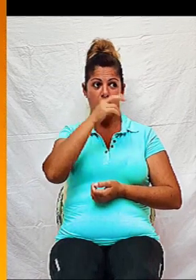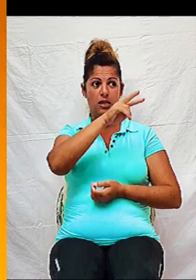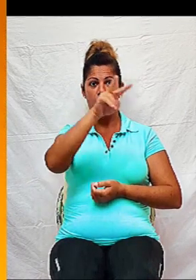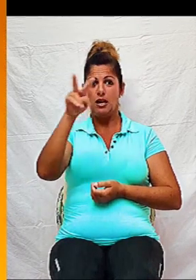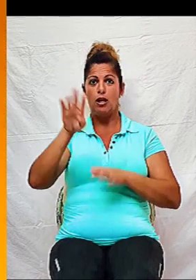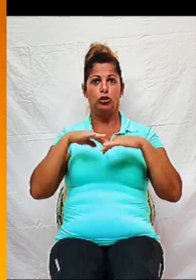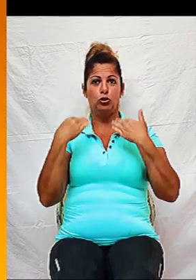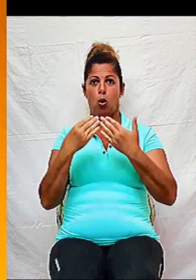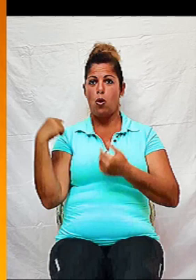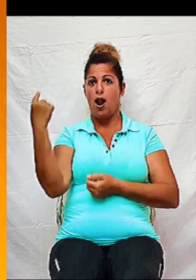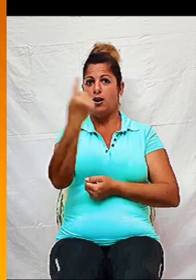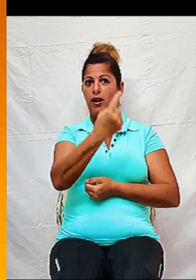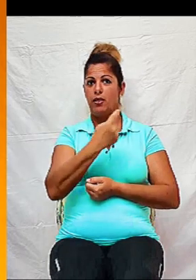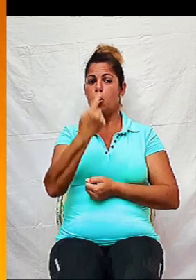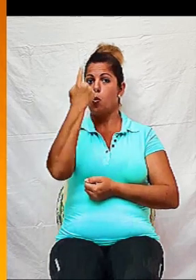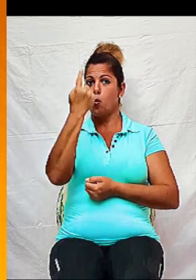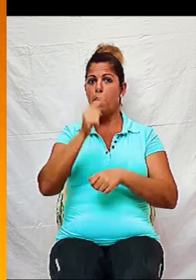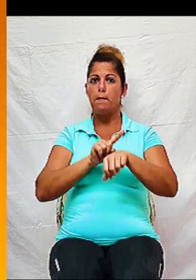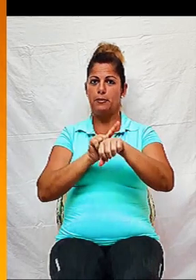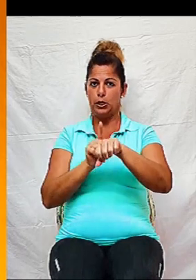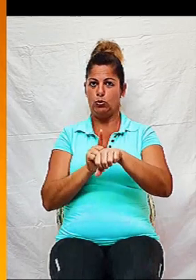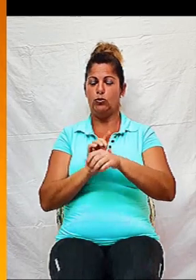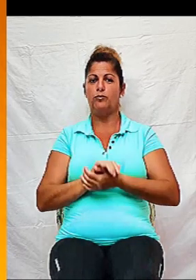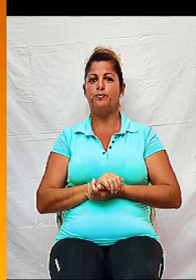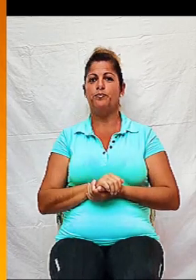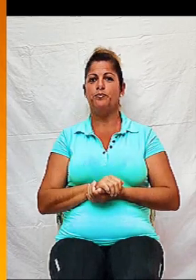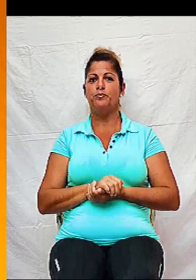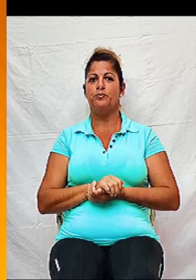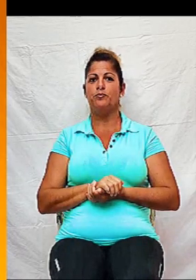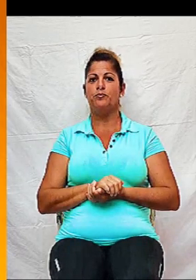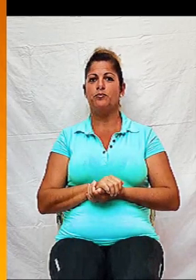Mira lo que hay a tu alrededor durante un minuto.